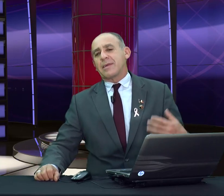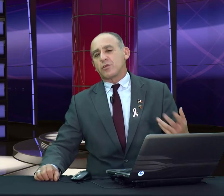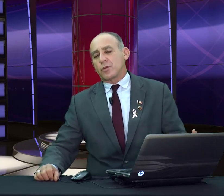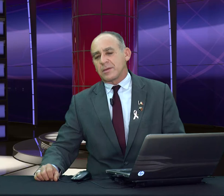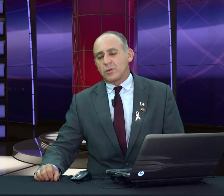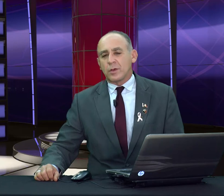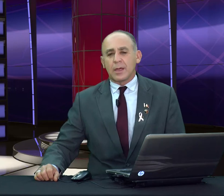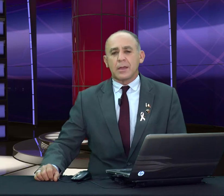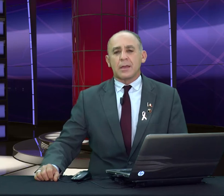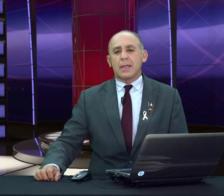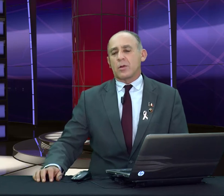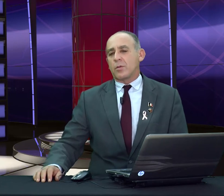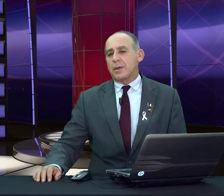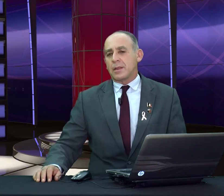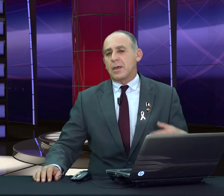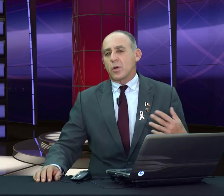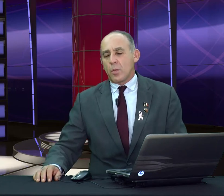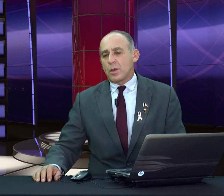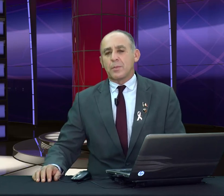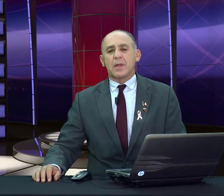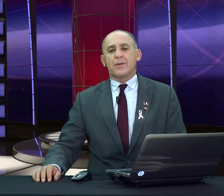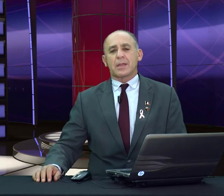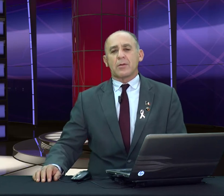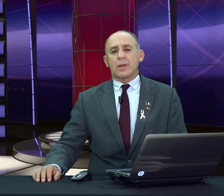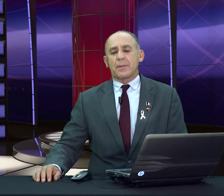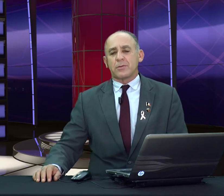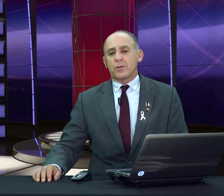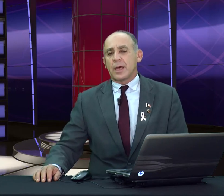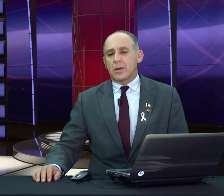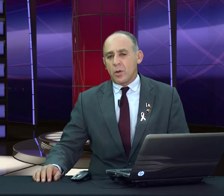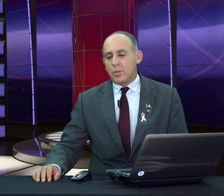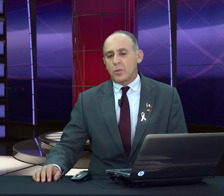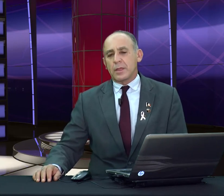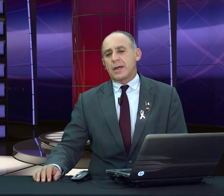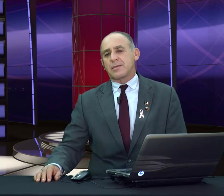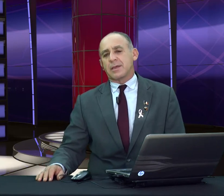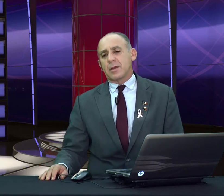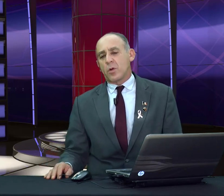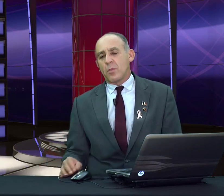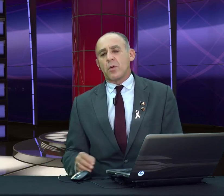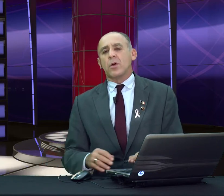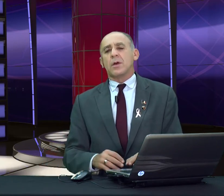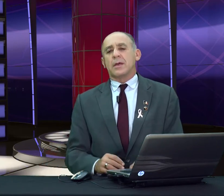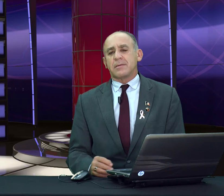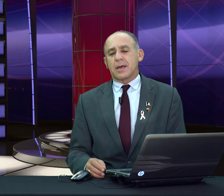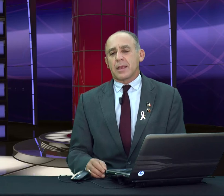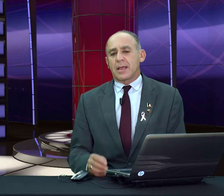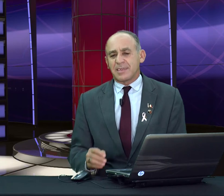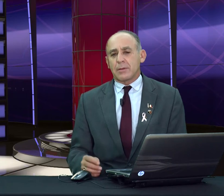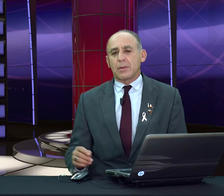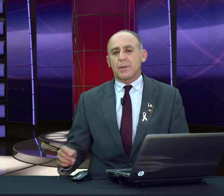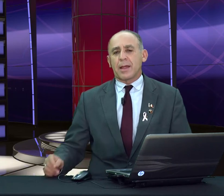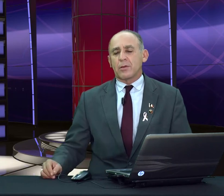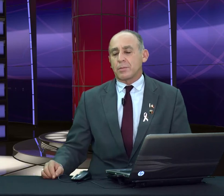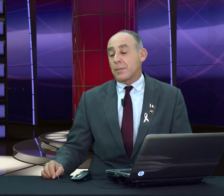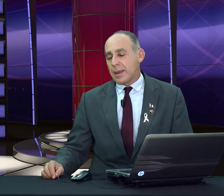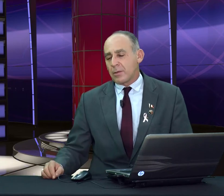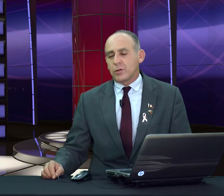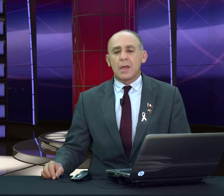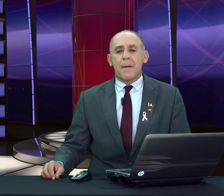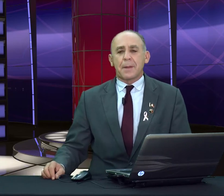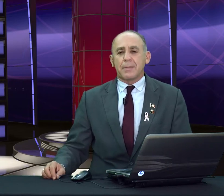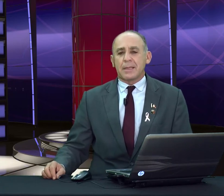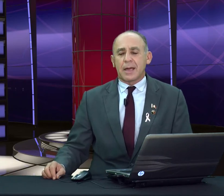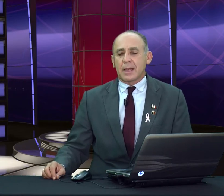¿Qué daños ocasiona el COVID? ¿Cómo le puede afectar a una persona? ¿Cómo cuidarse? ¿Cómo estar siempre